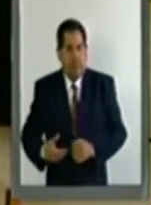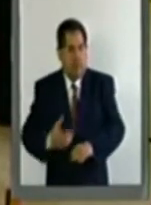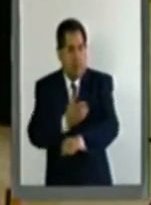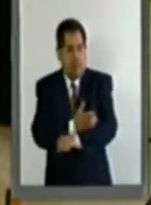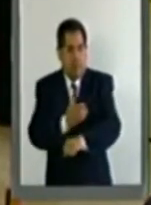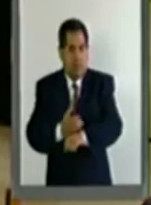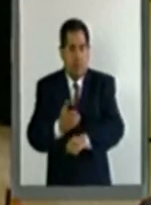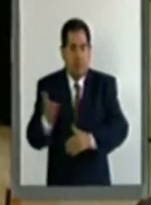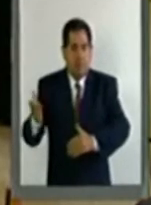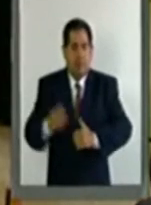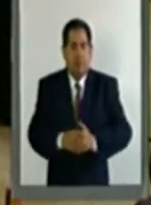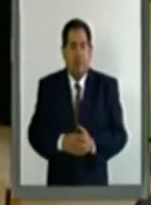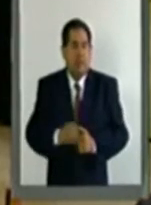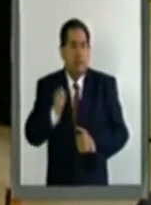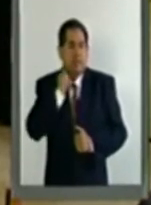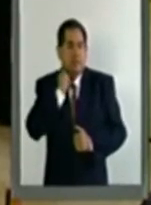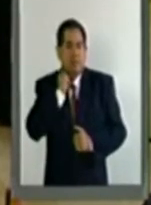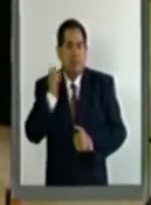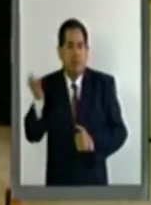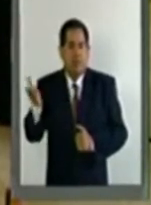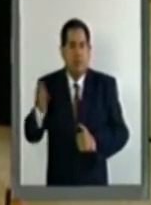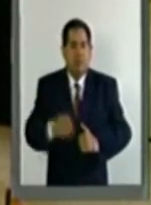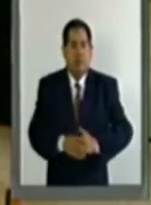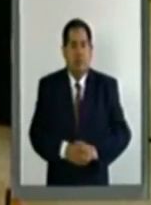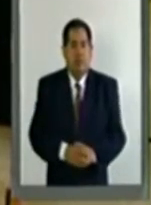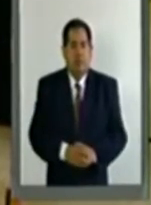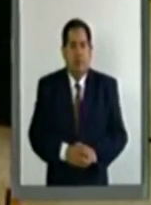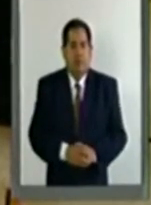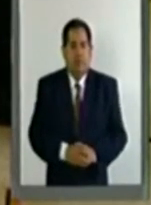Compañeras, compañeros senadores,